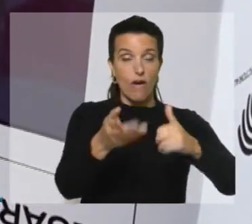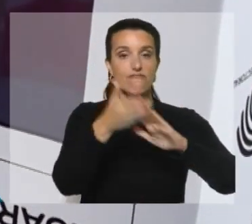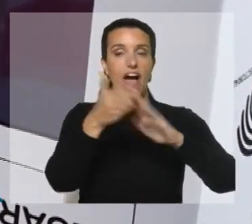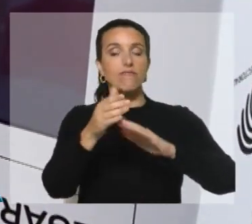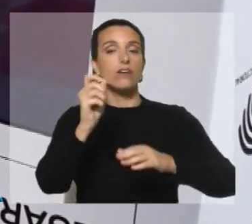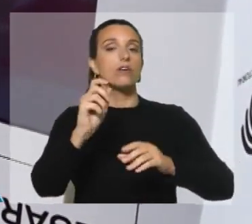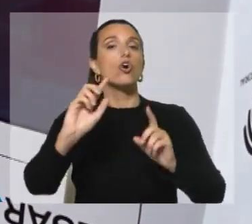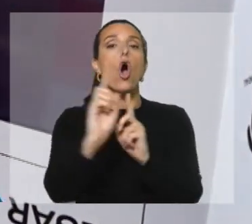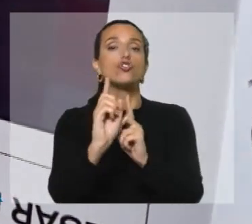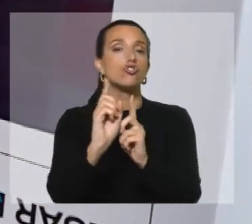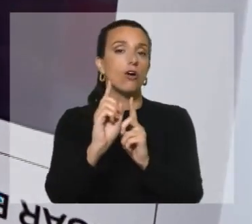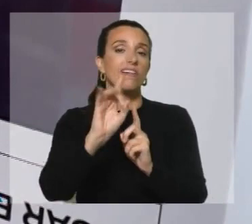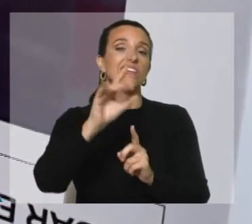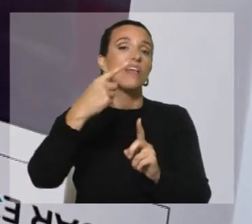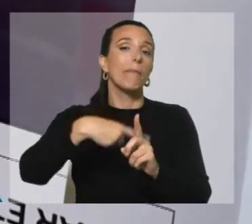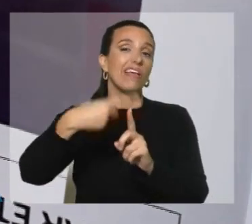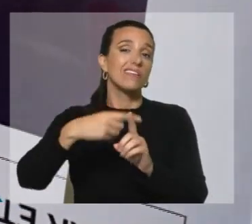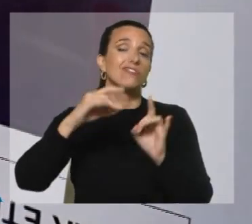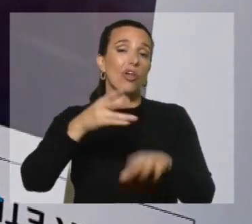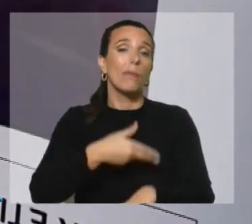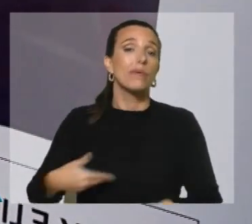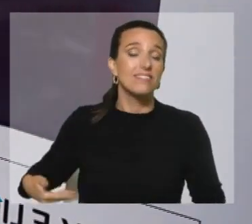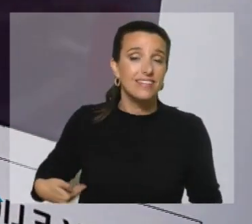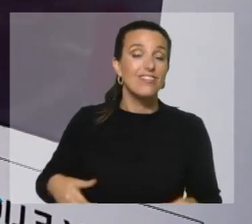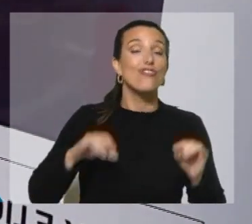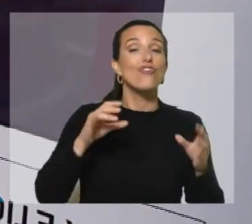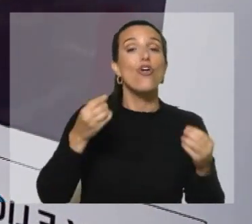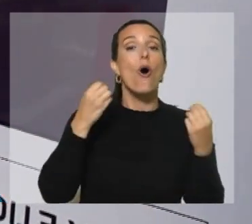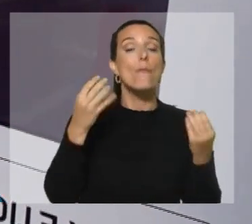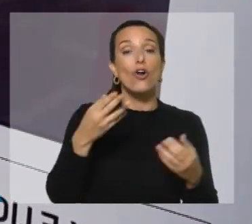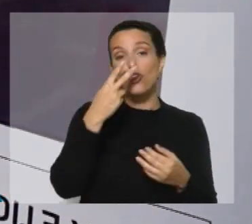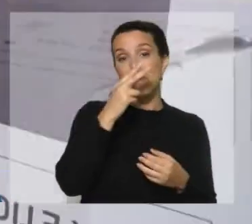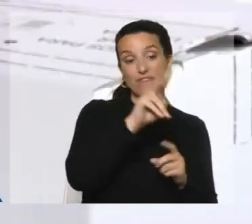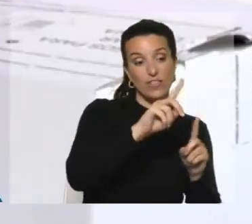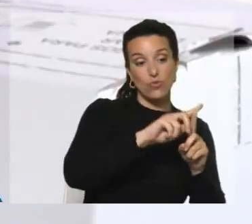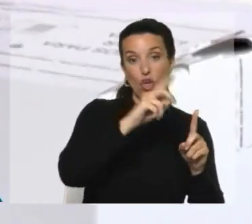mandato muy corto de 15 meses únicamente para completar el periodo 2021-2025